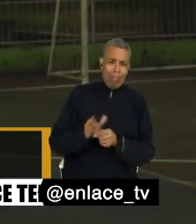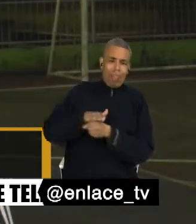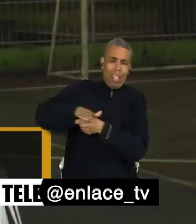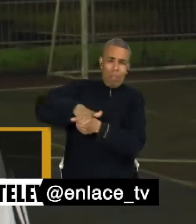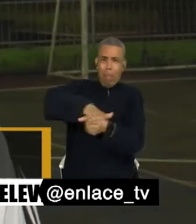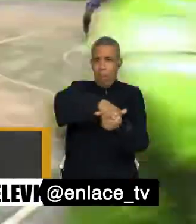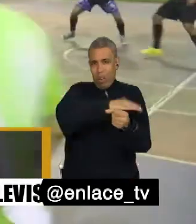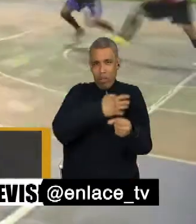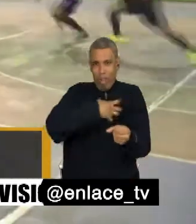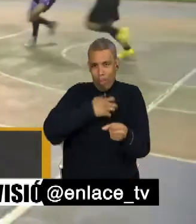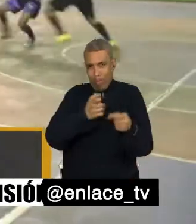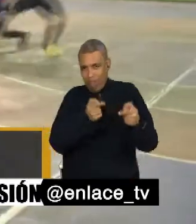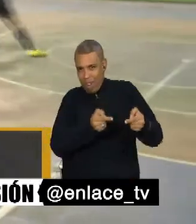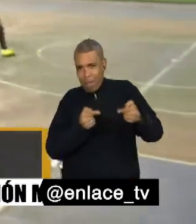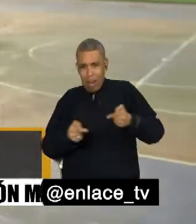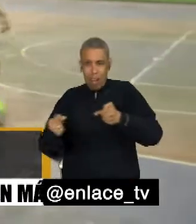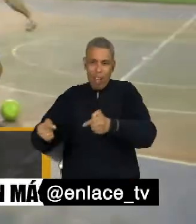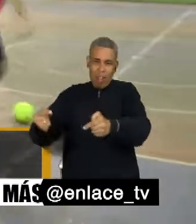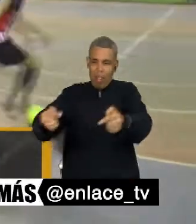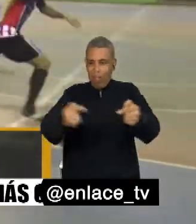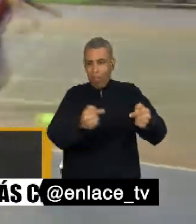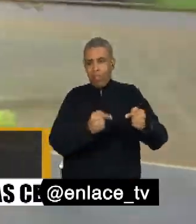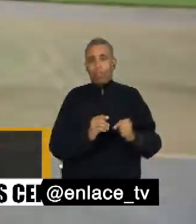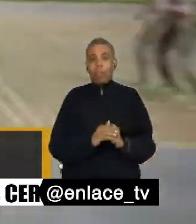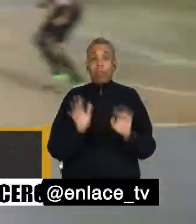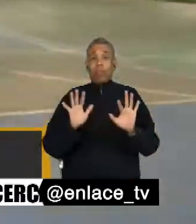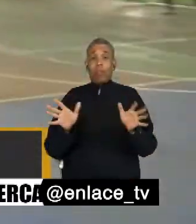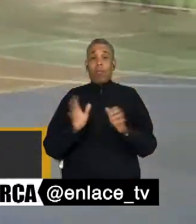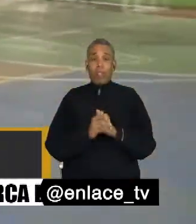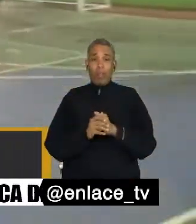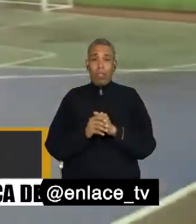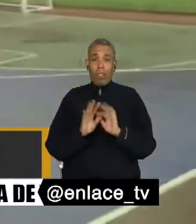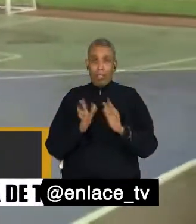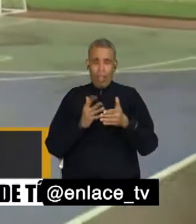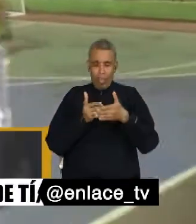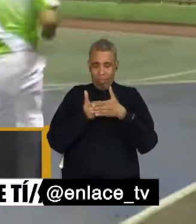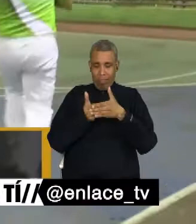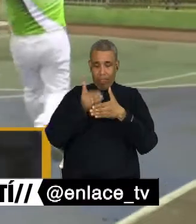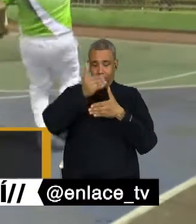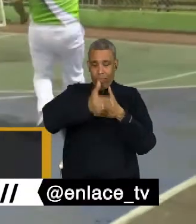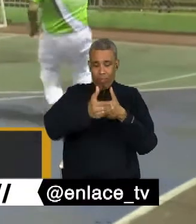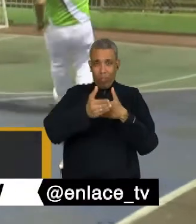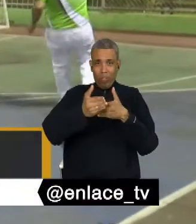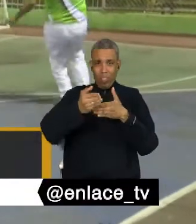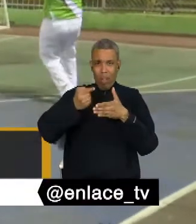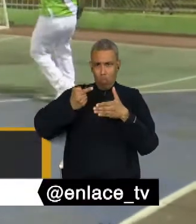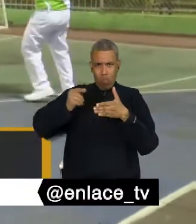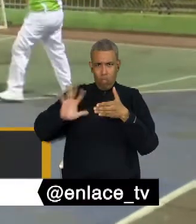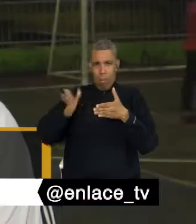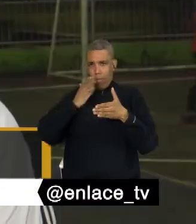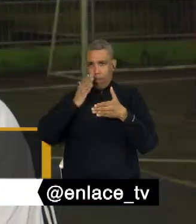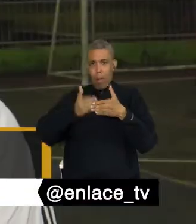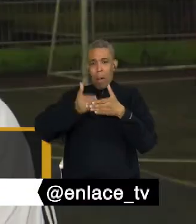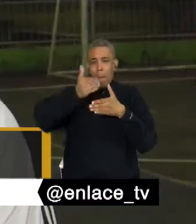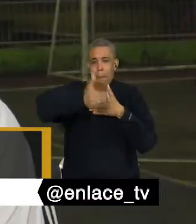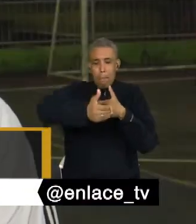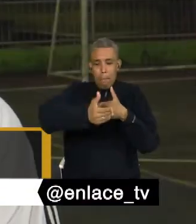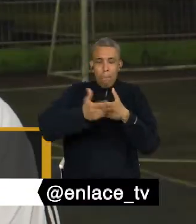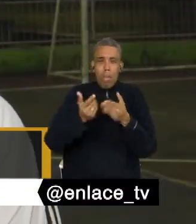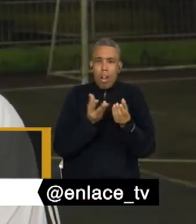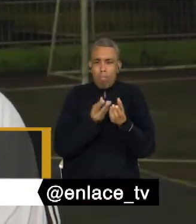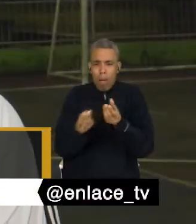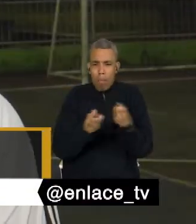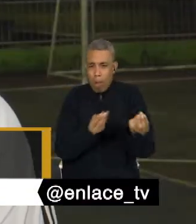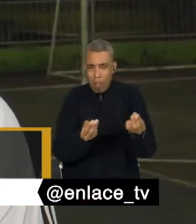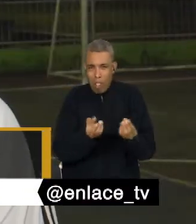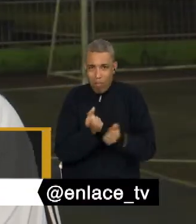barrios y polideportivas de la ciudad. Ya nos encontramos en la fase de ronda de eliminación directa, esperando los 12 clasificados para la segunda